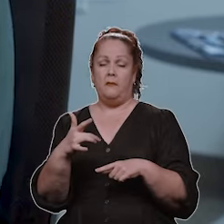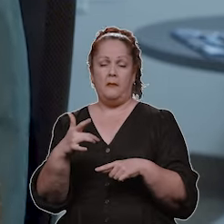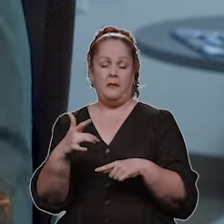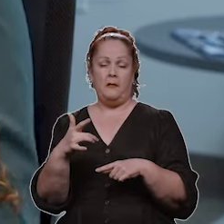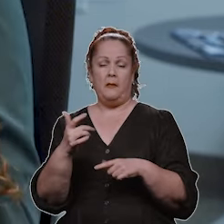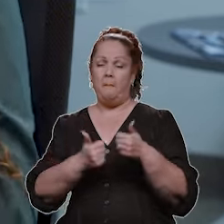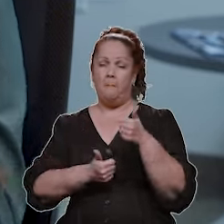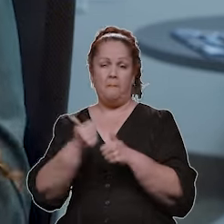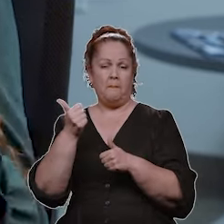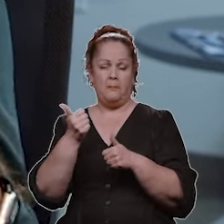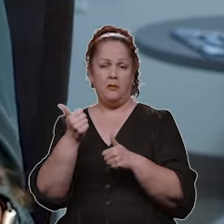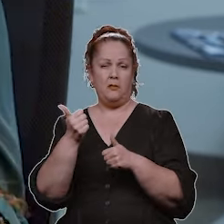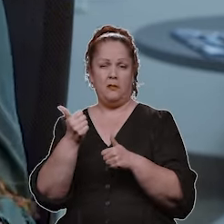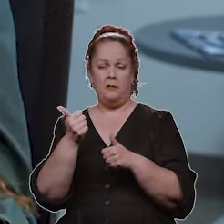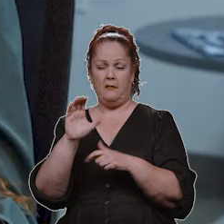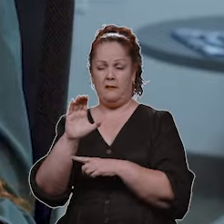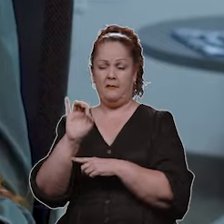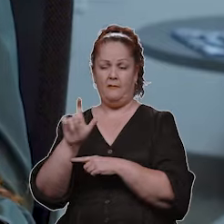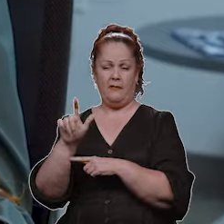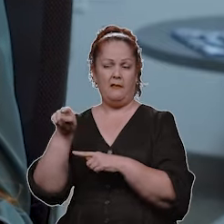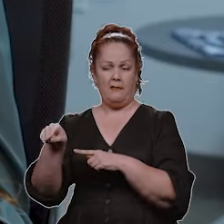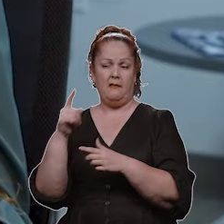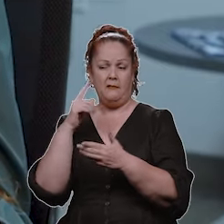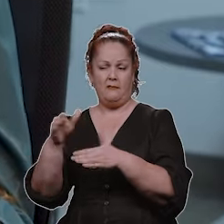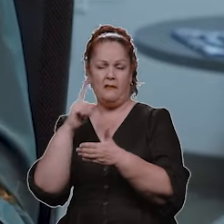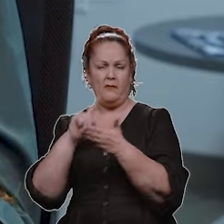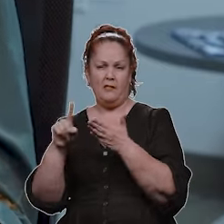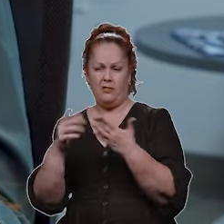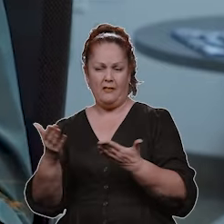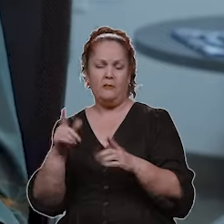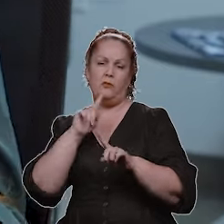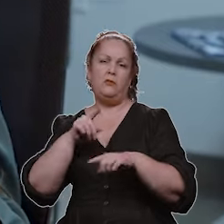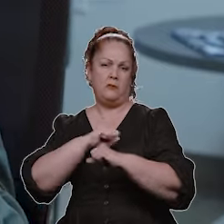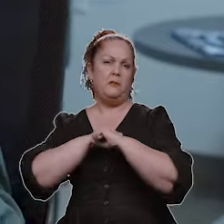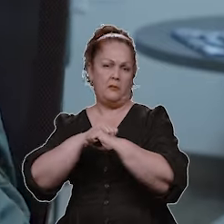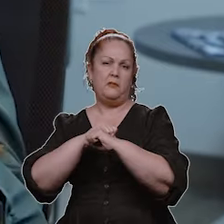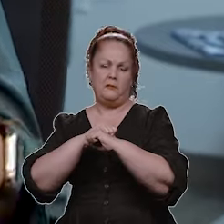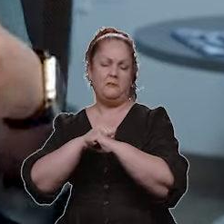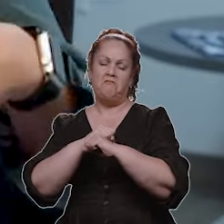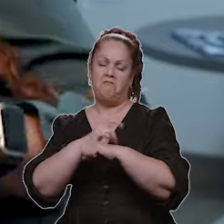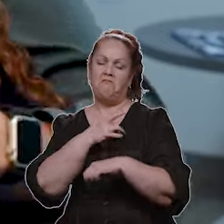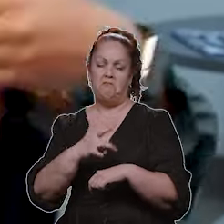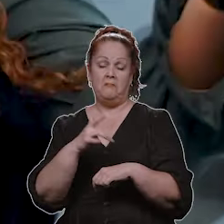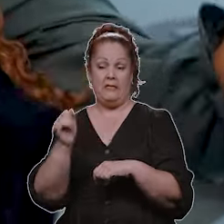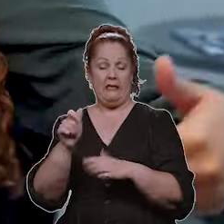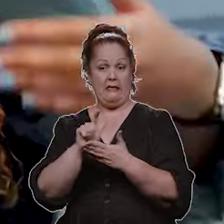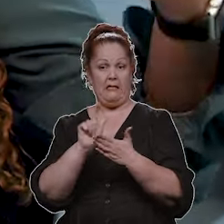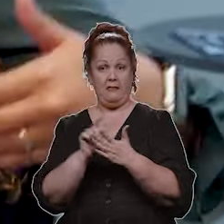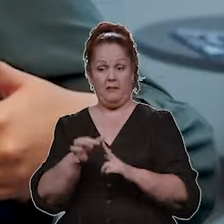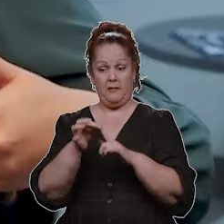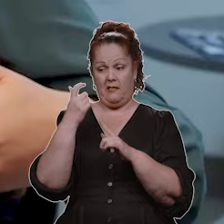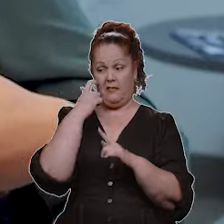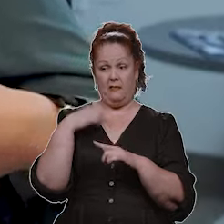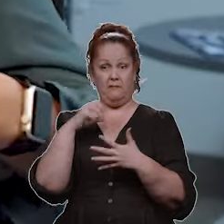diría que los casos o la mayoría de los casos civiles que se entienden en una sala de investigaciones serían órdenes de protección estas leyes especiales que